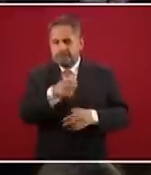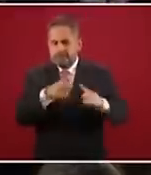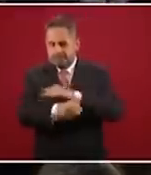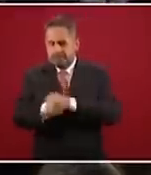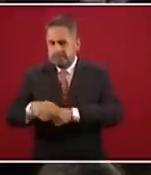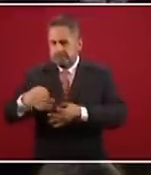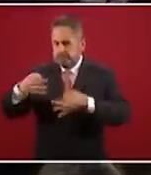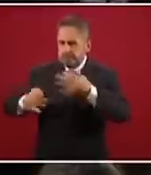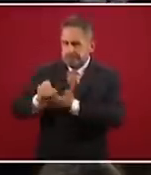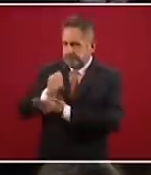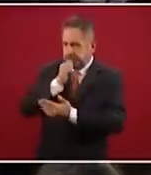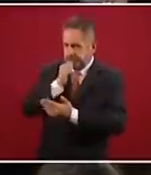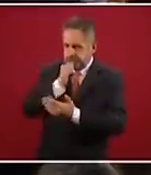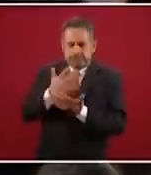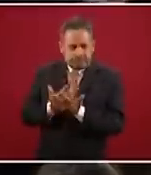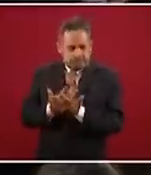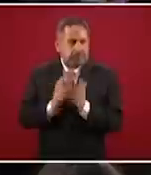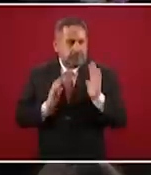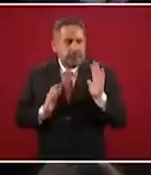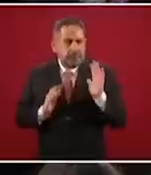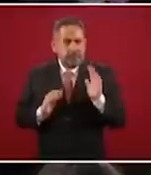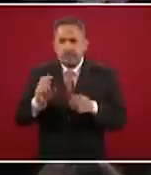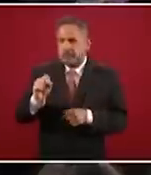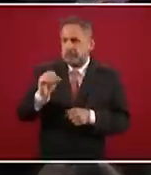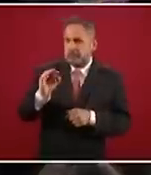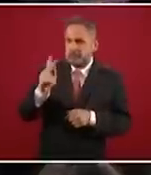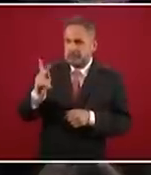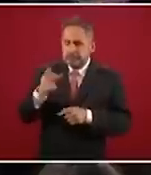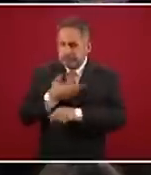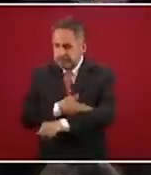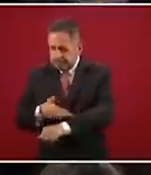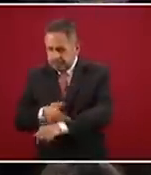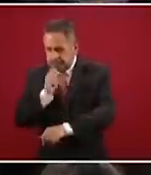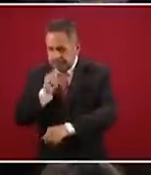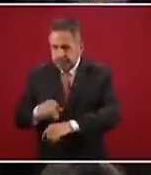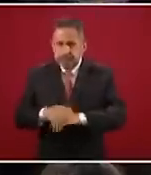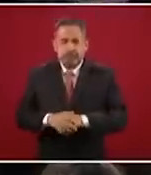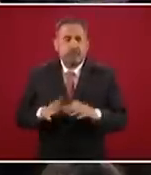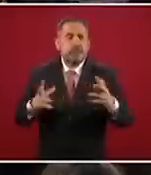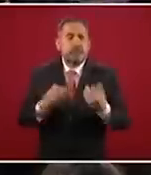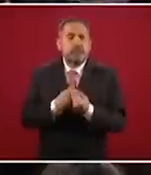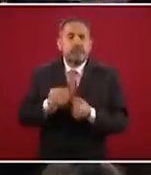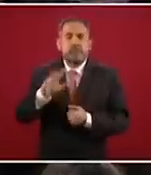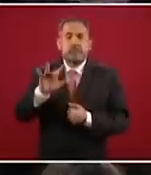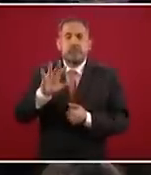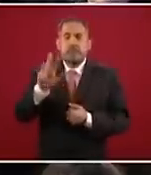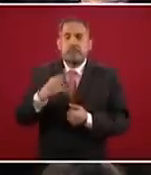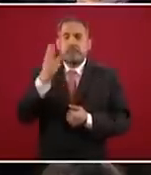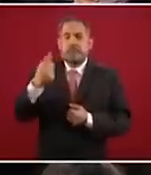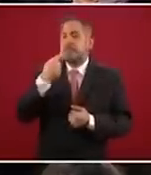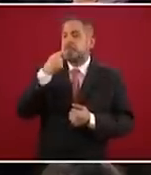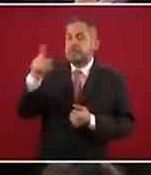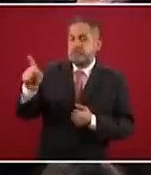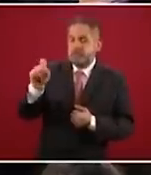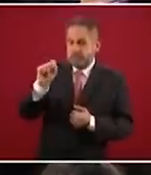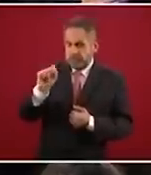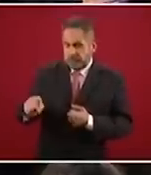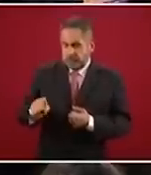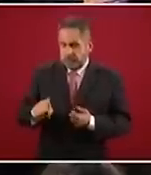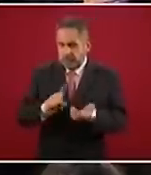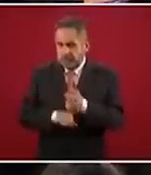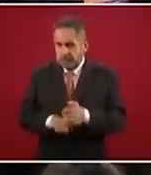independientemente de los procedimientos de la Secretaría de la Función Pública, que recibió 53 denuncias,